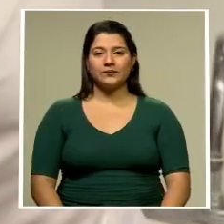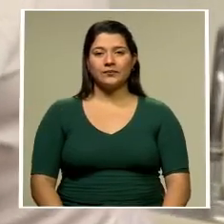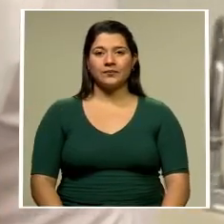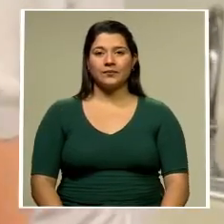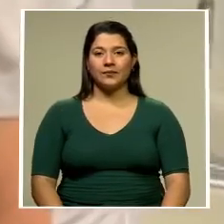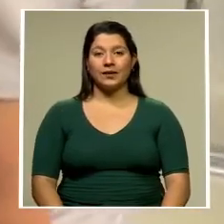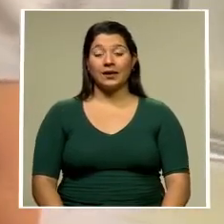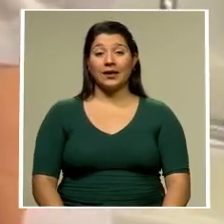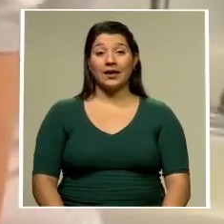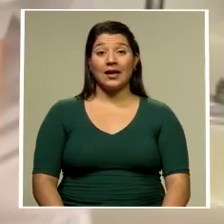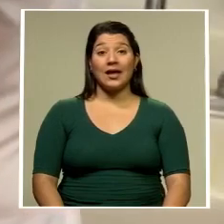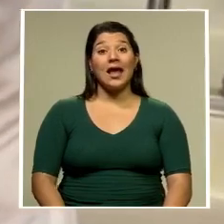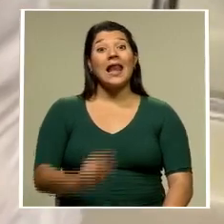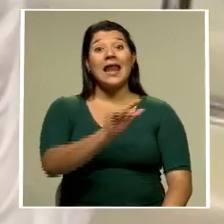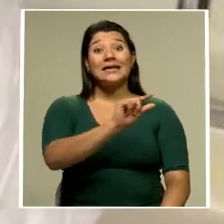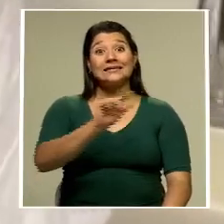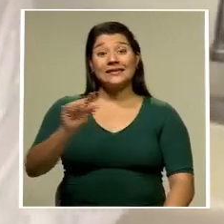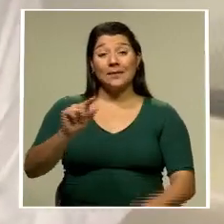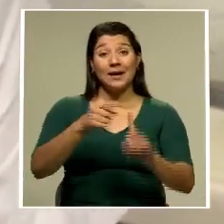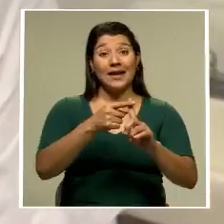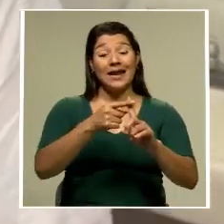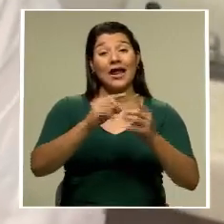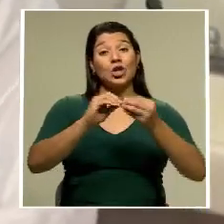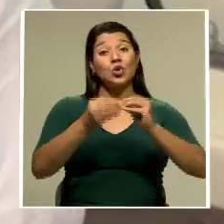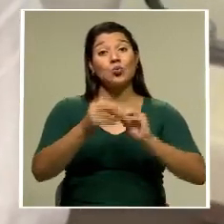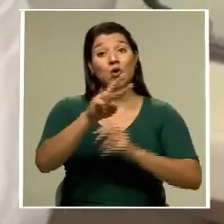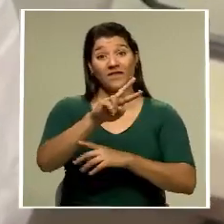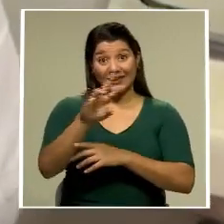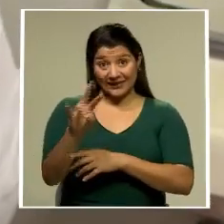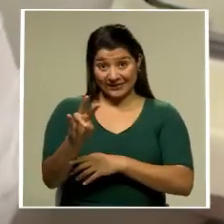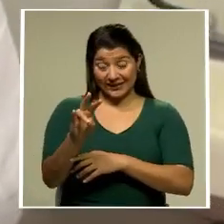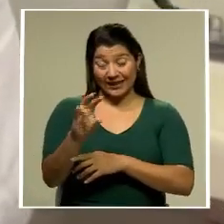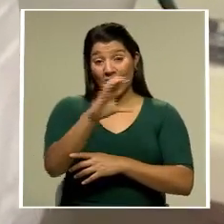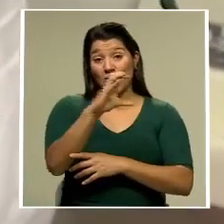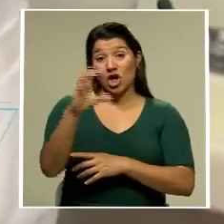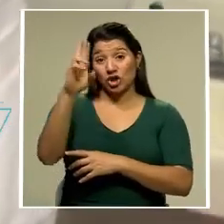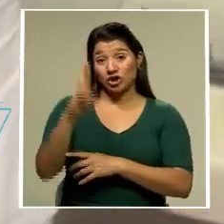Durante la semana epidemiológica 27, Costa Rica registró